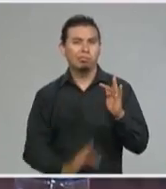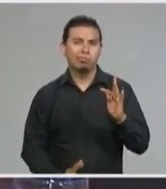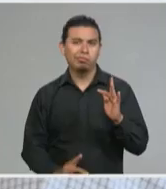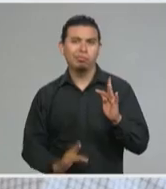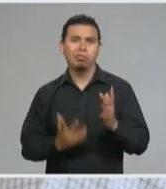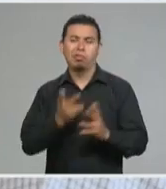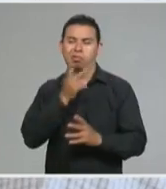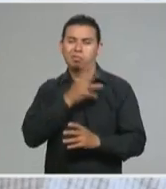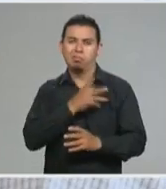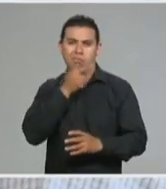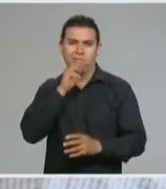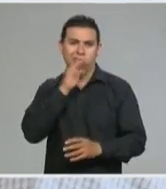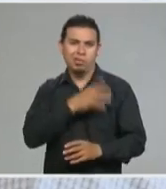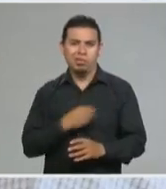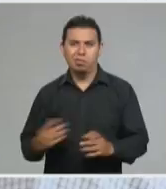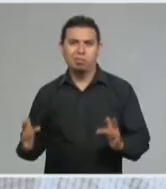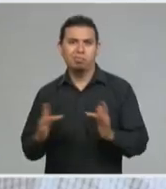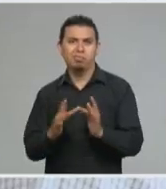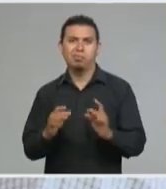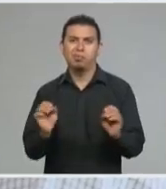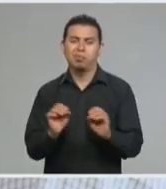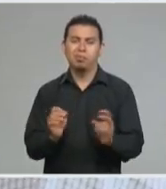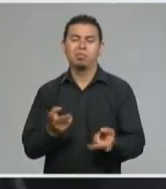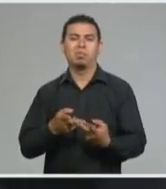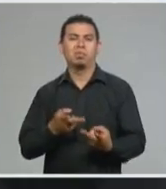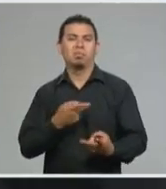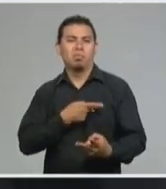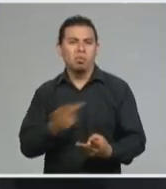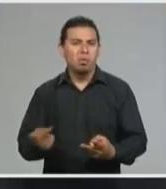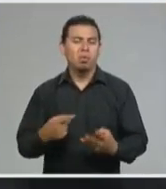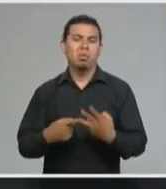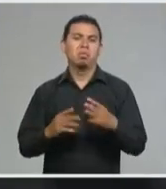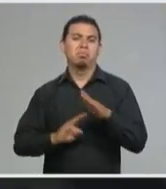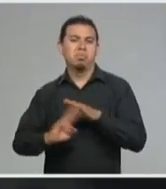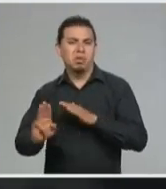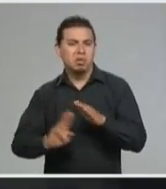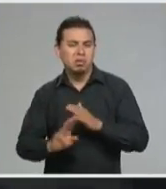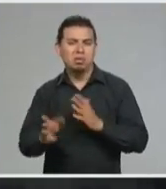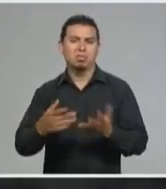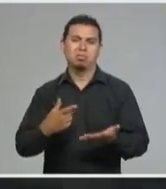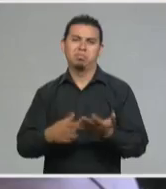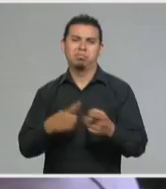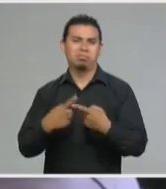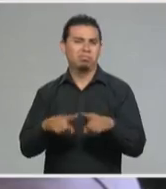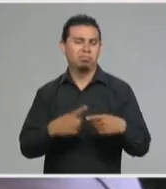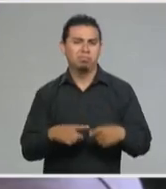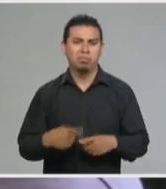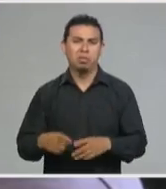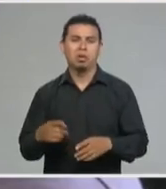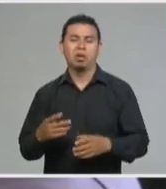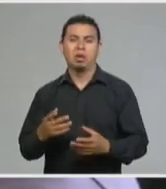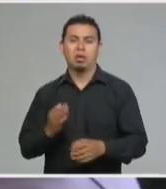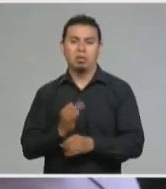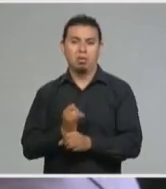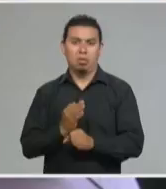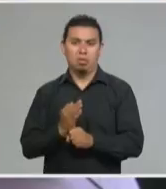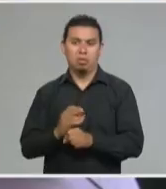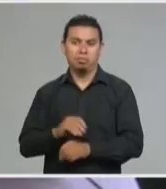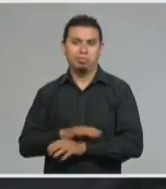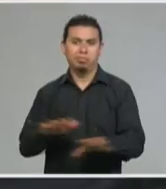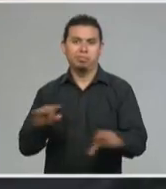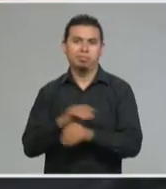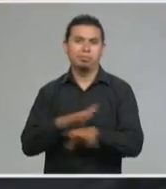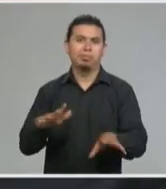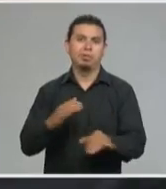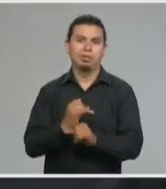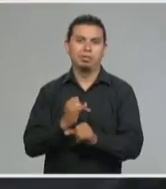entre padres e hijos, el fenómeno de la pobreza, de la migración y de los enganchados que se da a través ahora de las redes